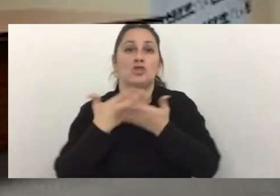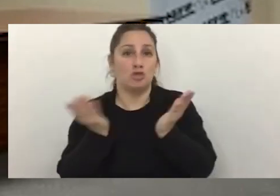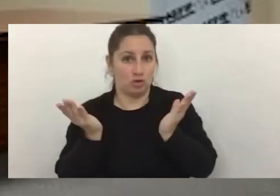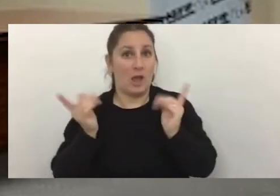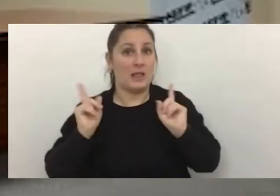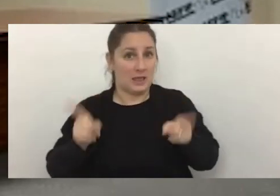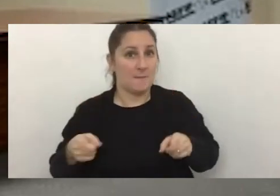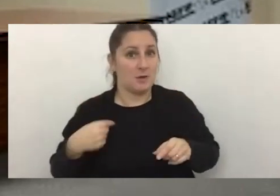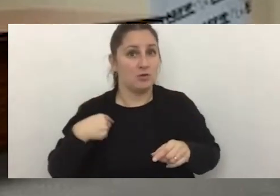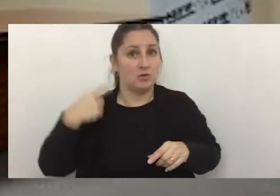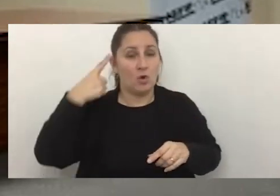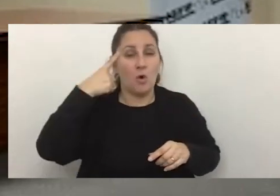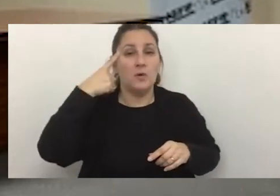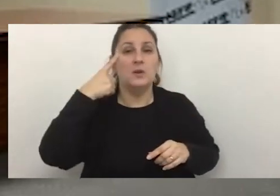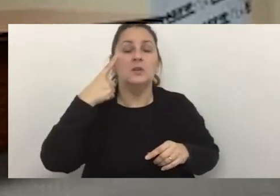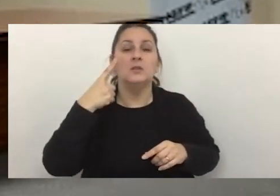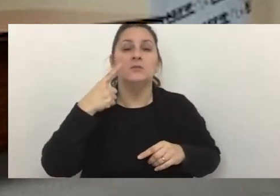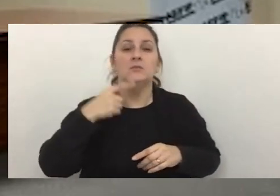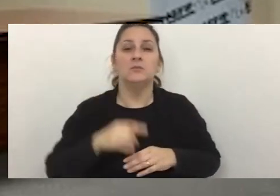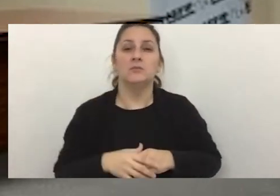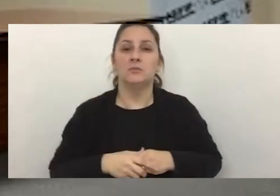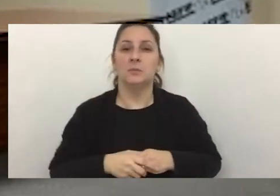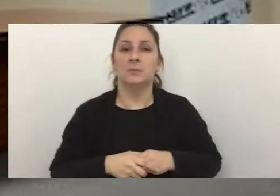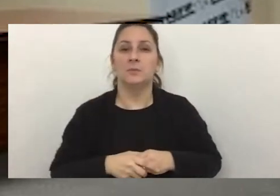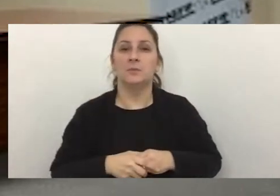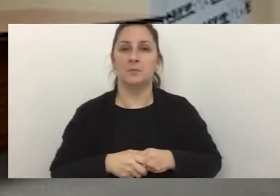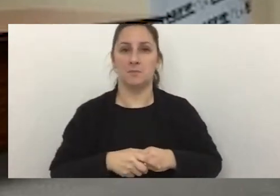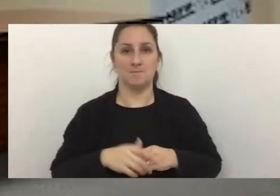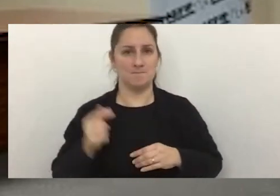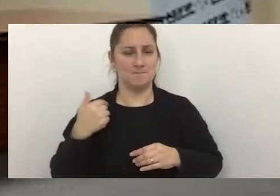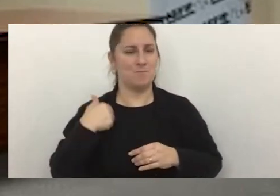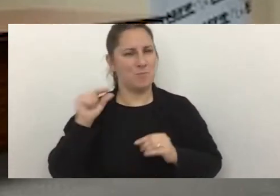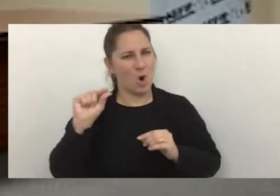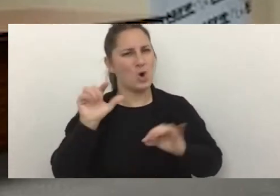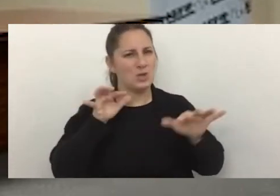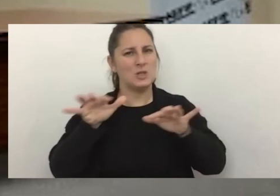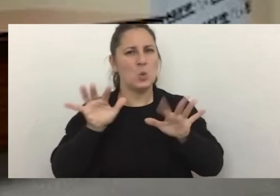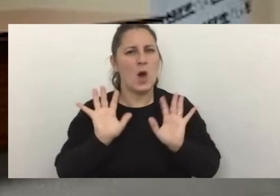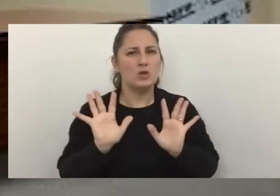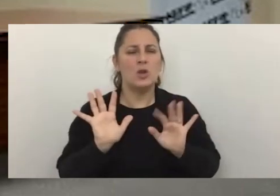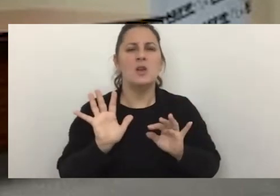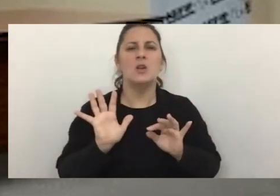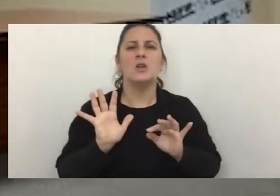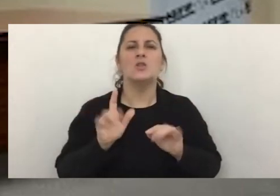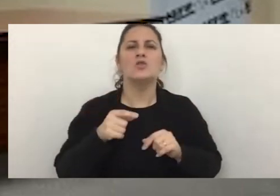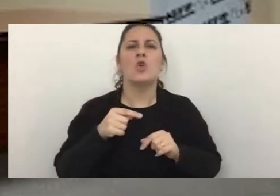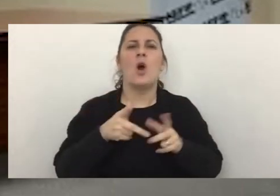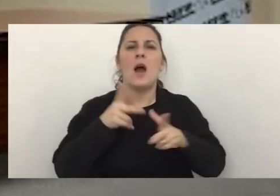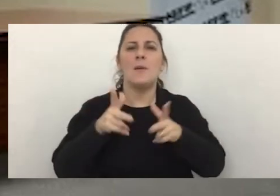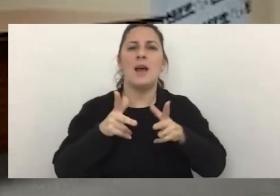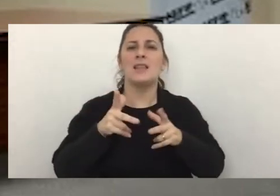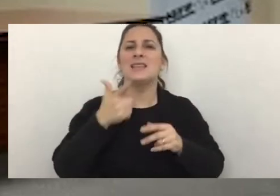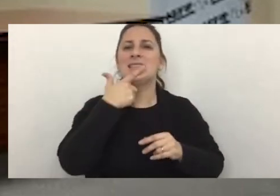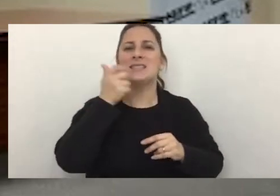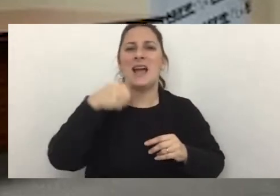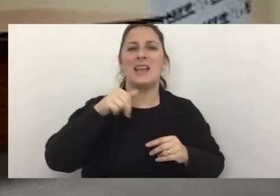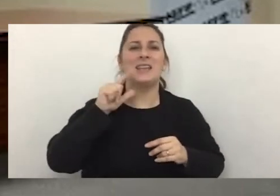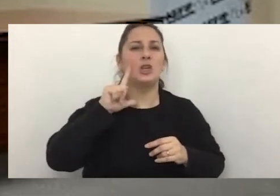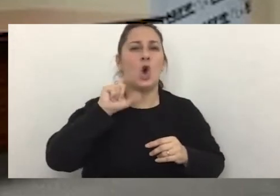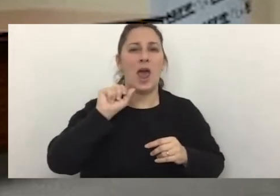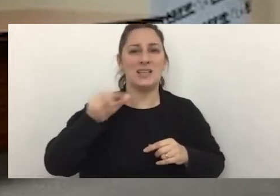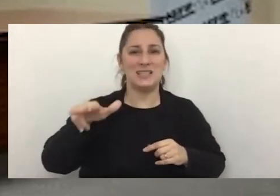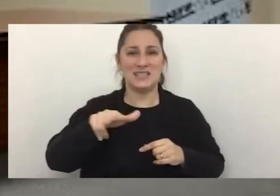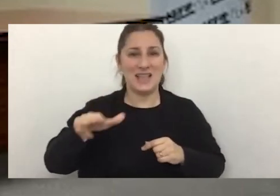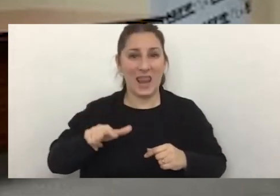qué barbaridad, cómo hacen este tipo de cosas. Bueno, yo estoy hablando del caso de San Nicolás, de dos dirigentes